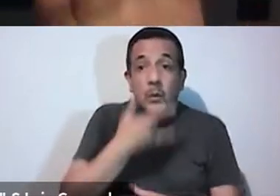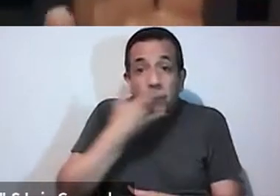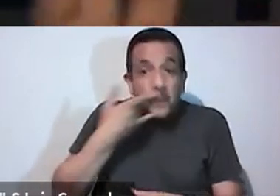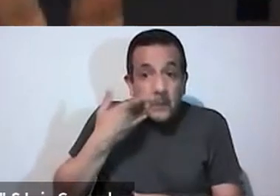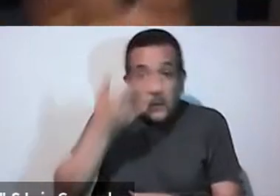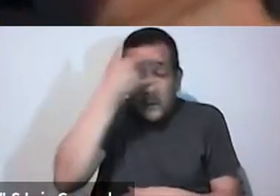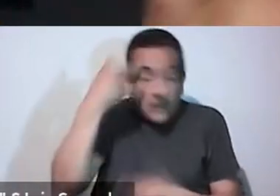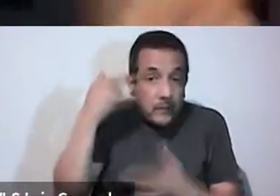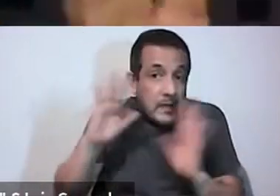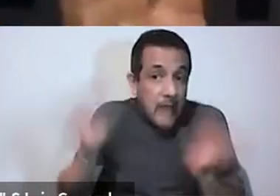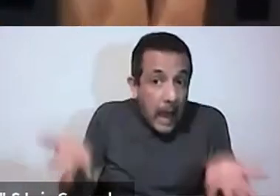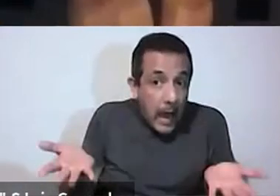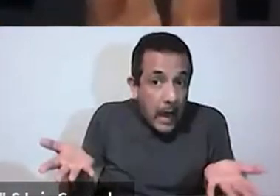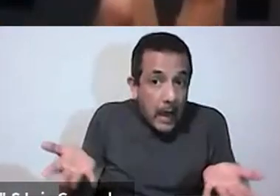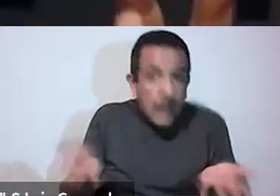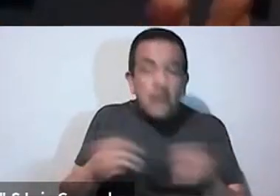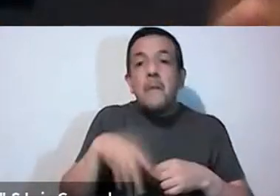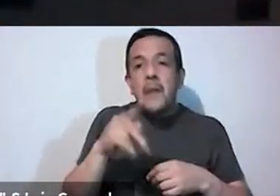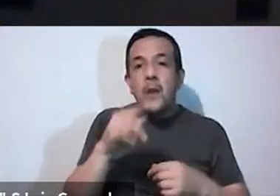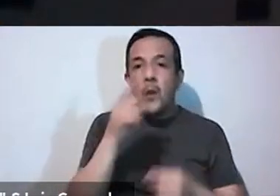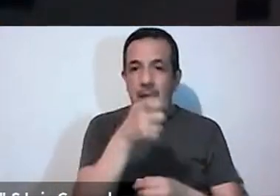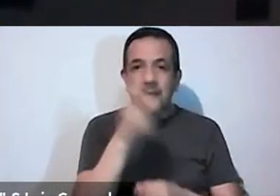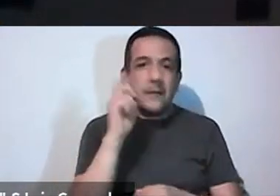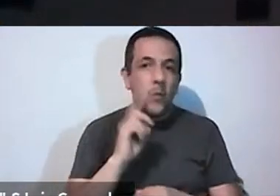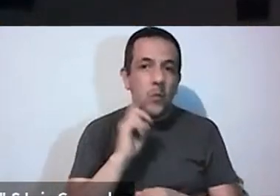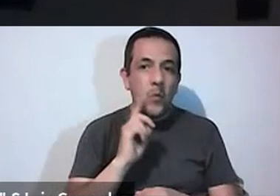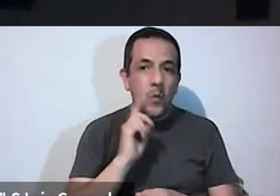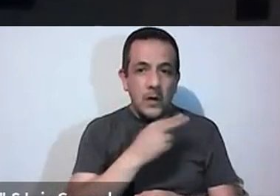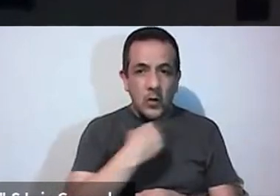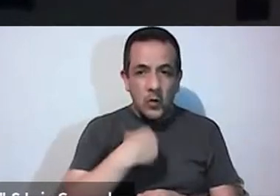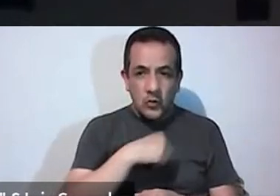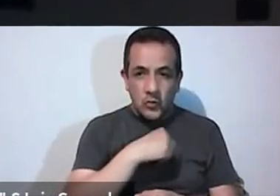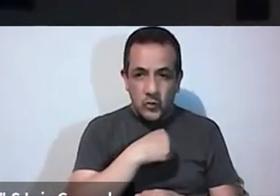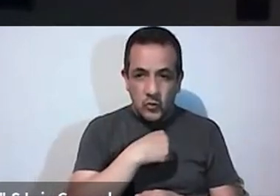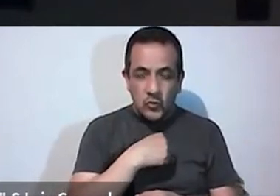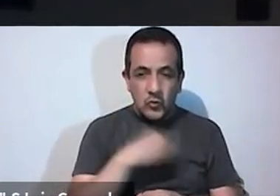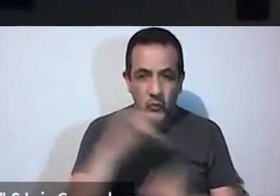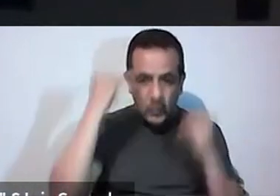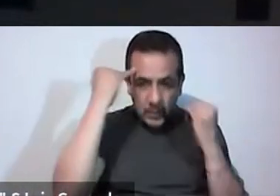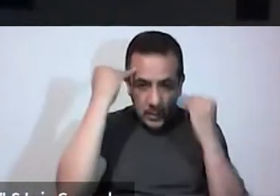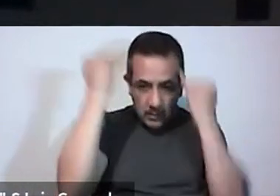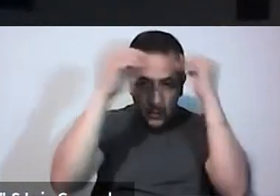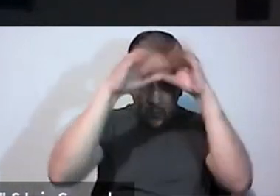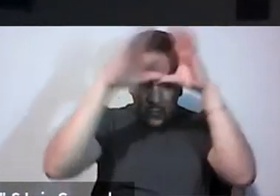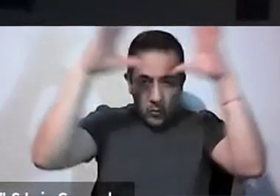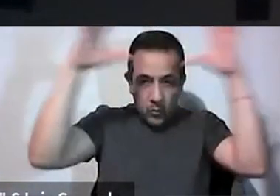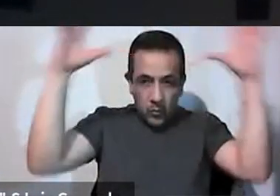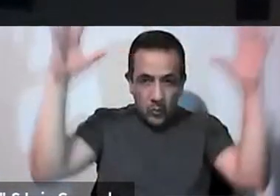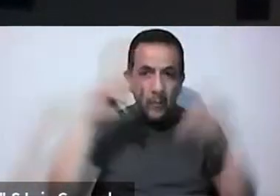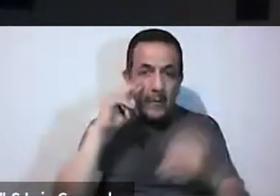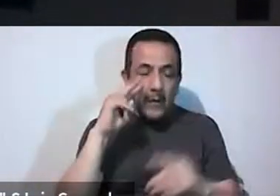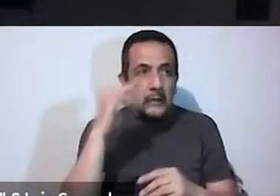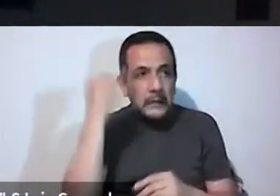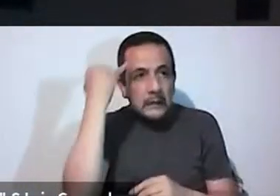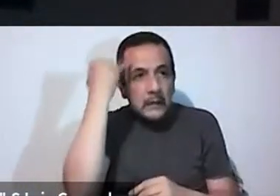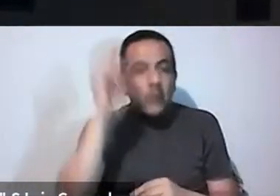esta mujer que es sorprendida, si tomáramos la imagen real, veríamos una mujer casi desnuda.